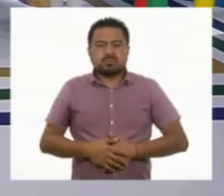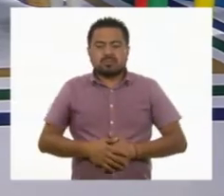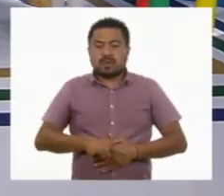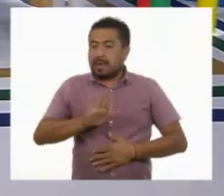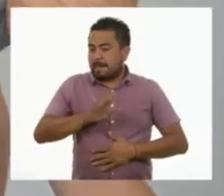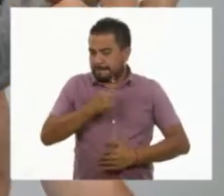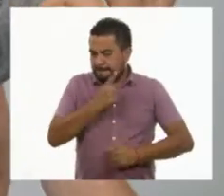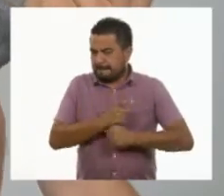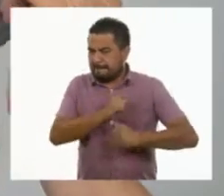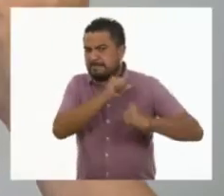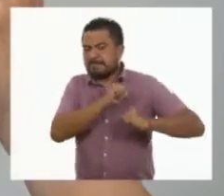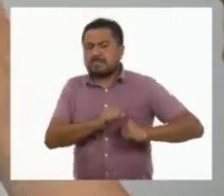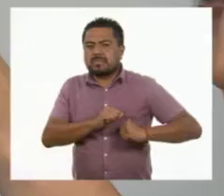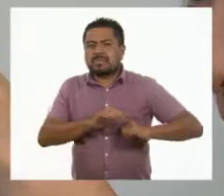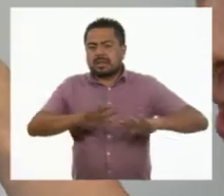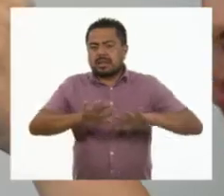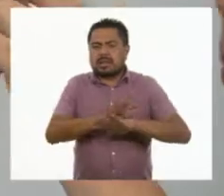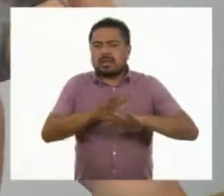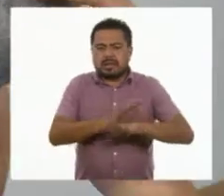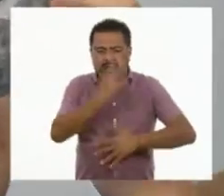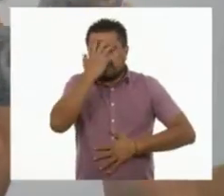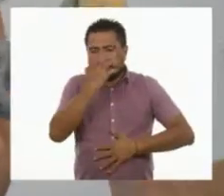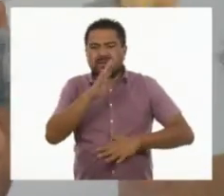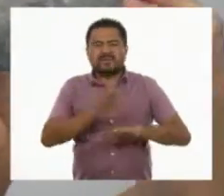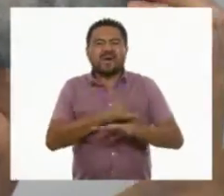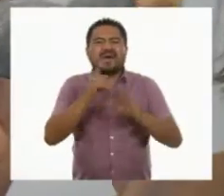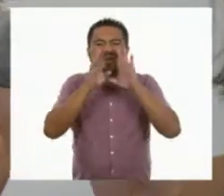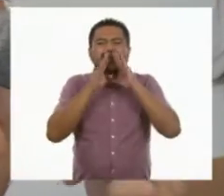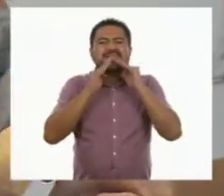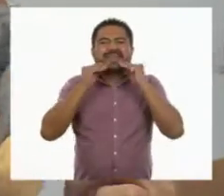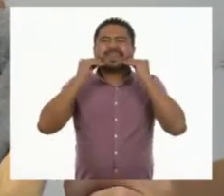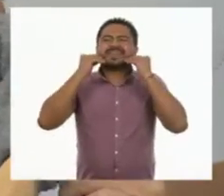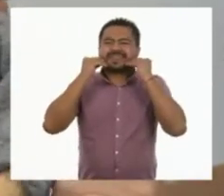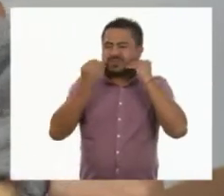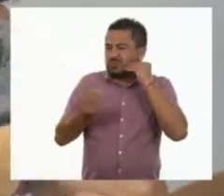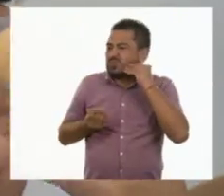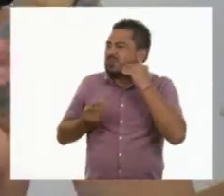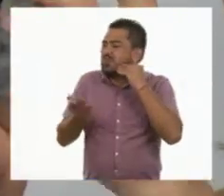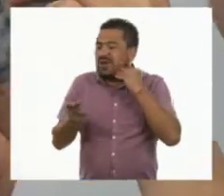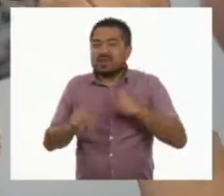Lo primero es cambiar mi tristeza por una emoción constructiva.